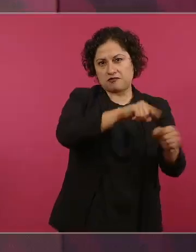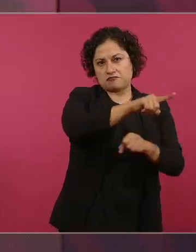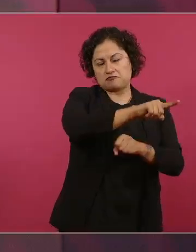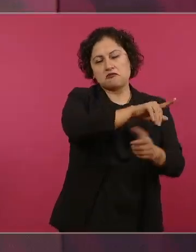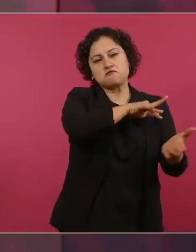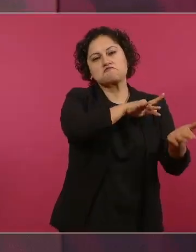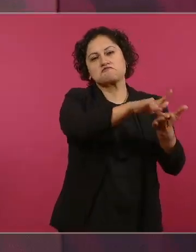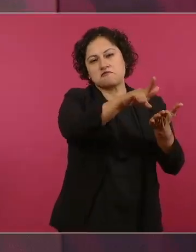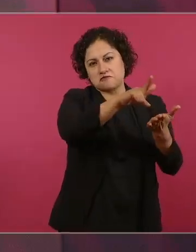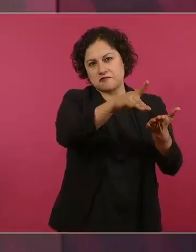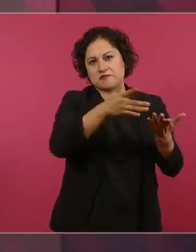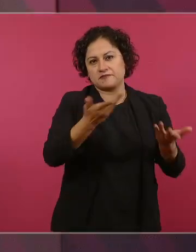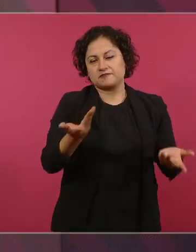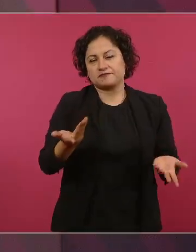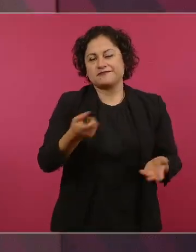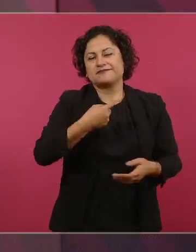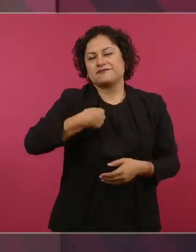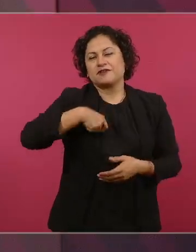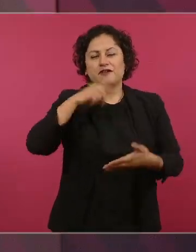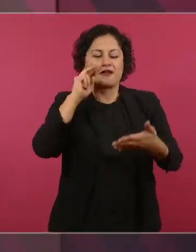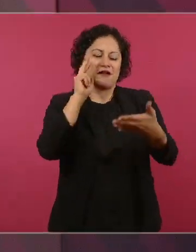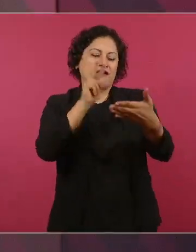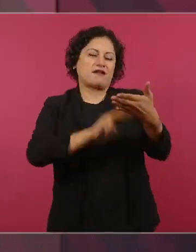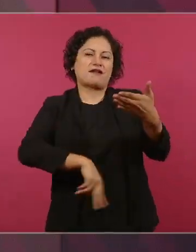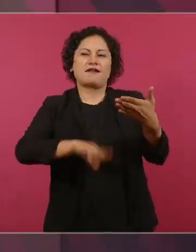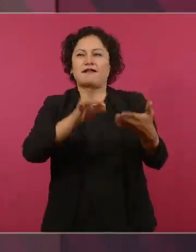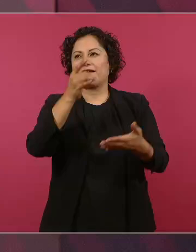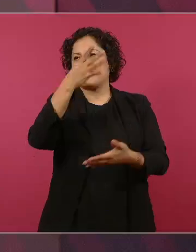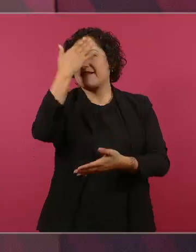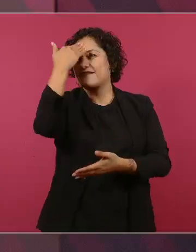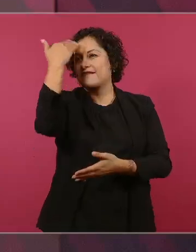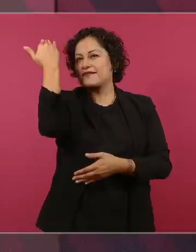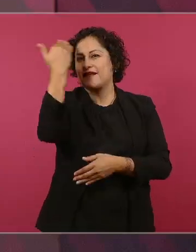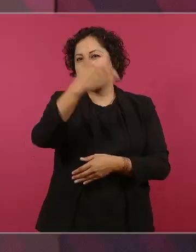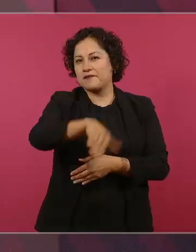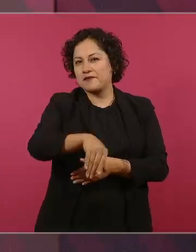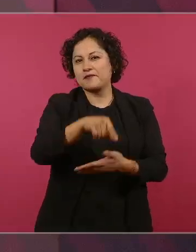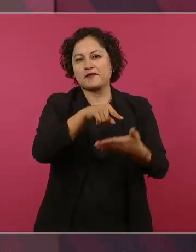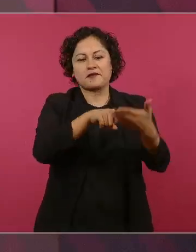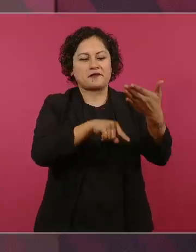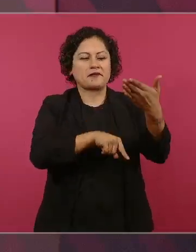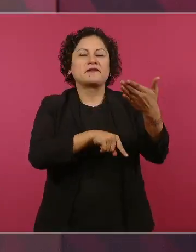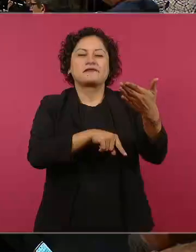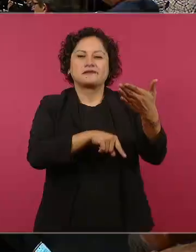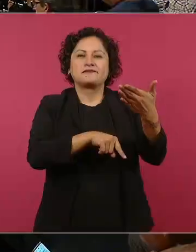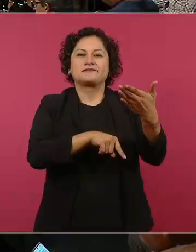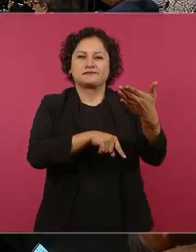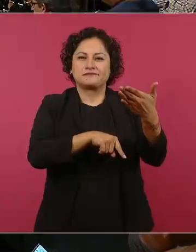Ya sabemos, esos son los golpeadores, los halcones,